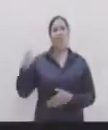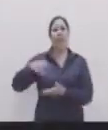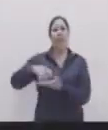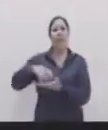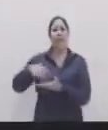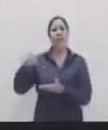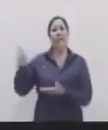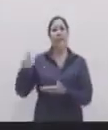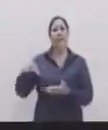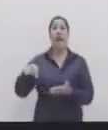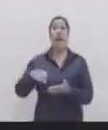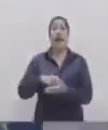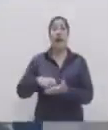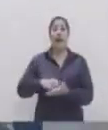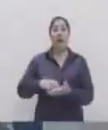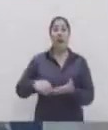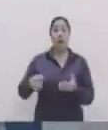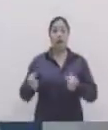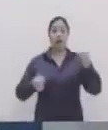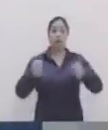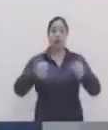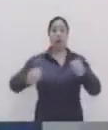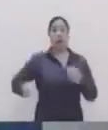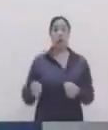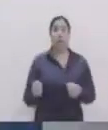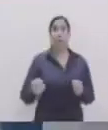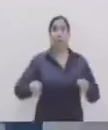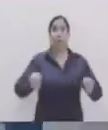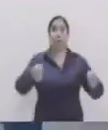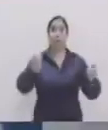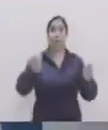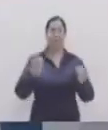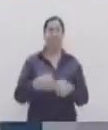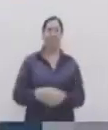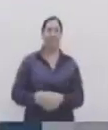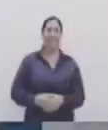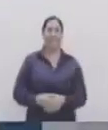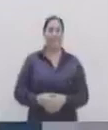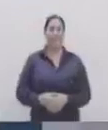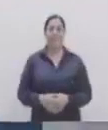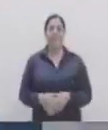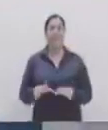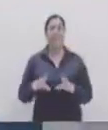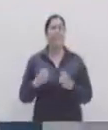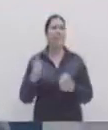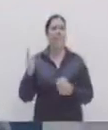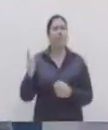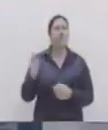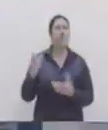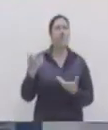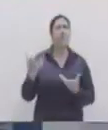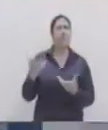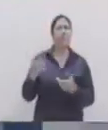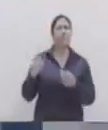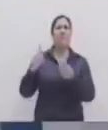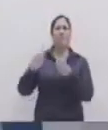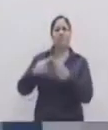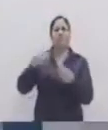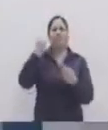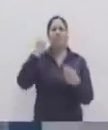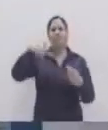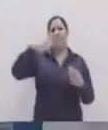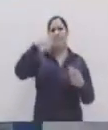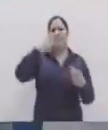El carro avanza muy rápido. El carro avanza muy rápido. Vamos a ir viendo. Este fue interpreta, tiene y